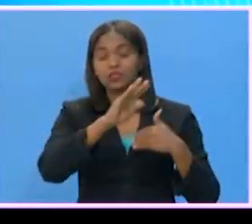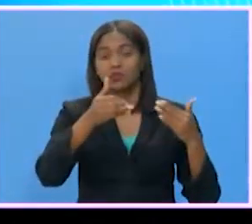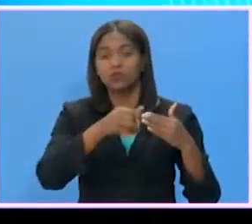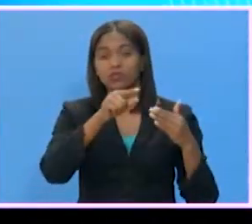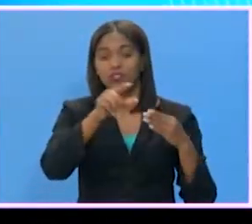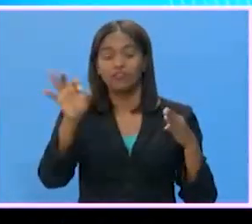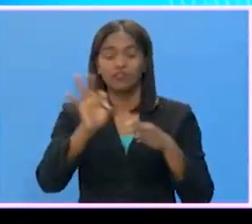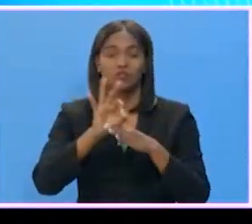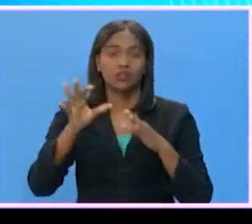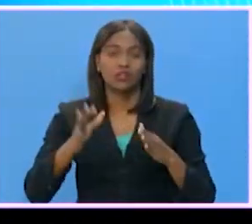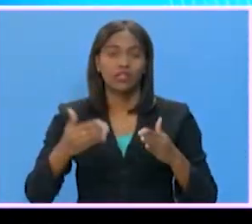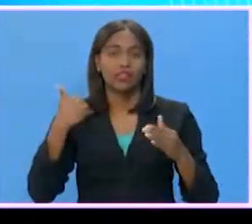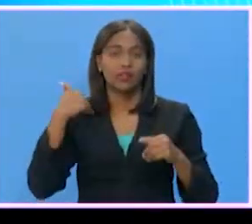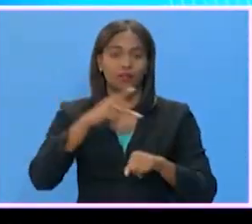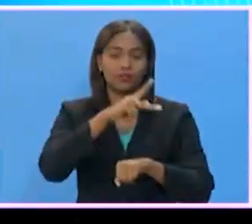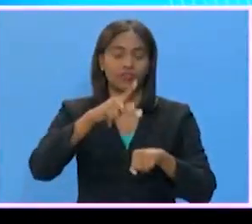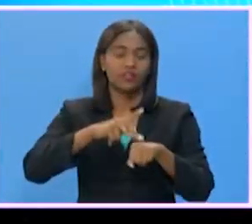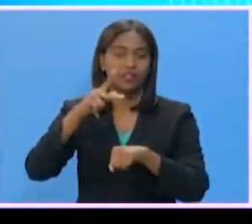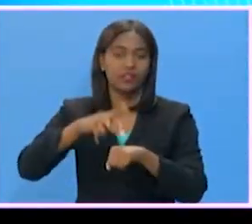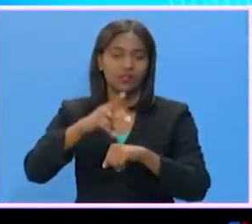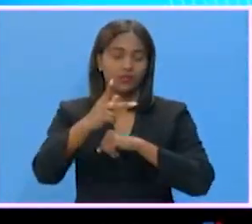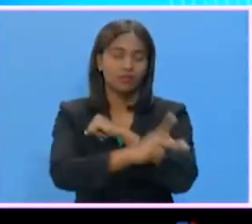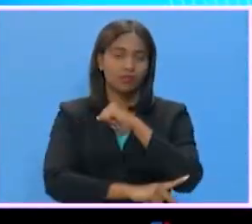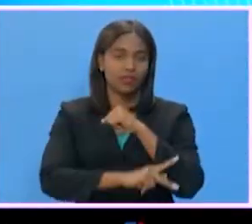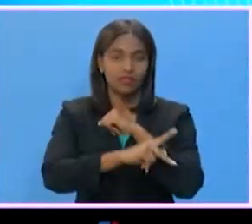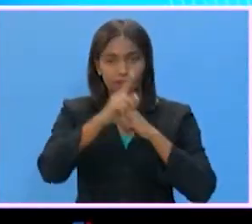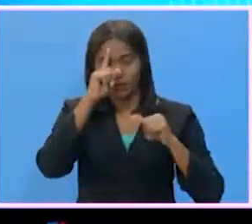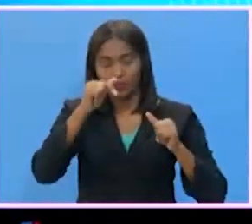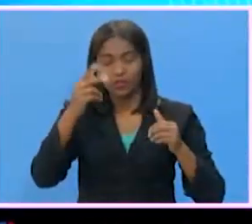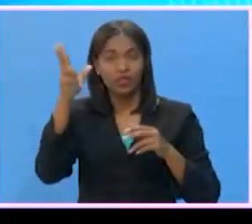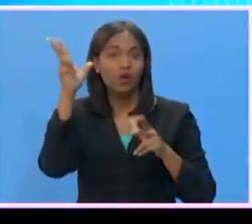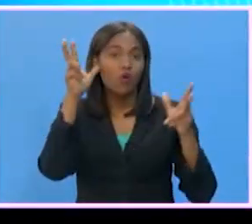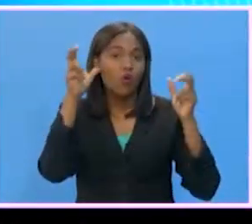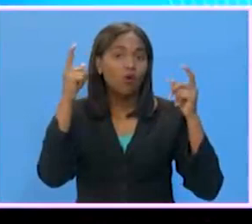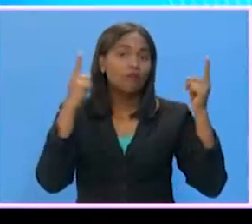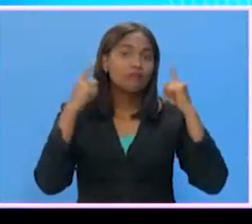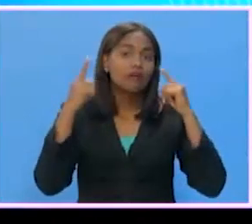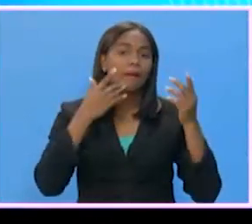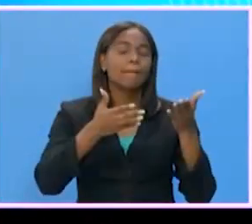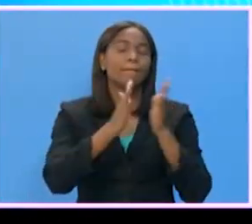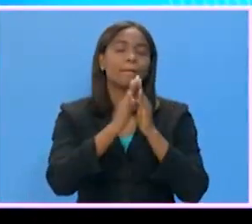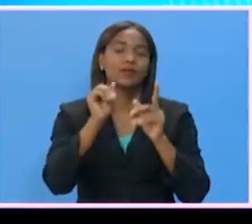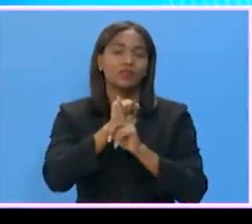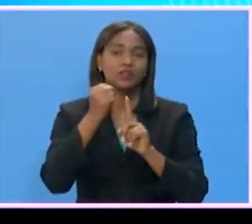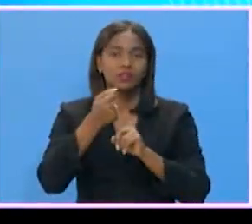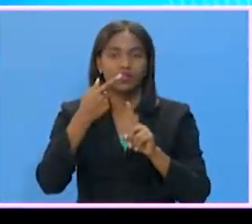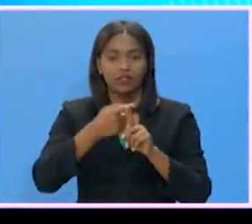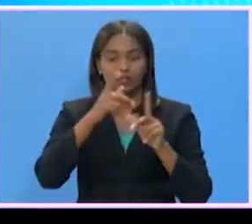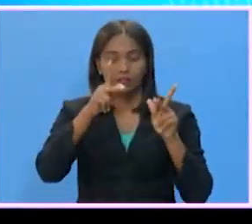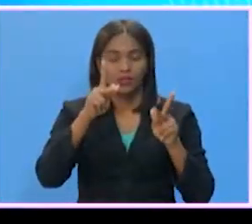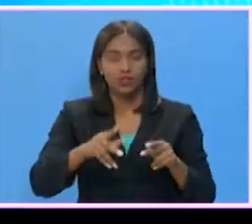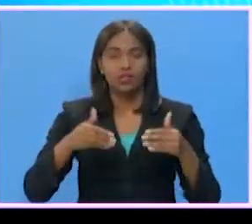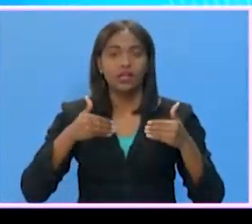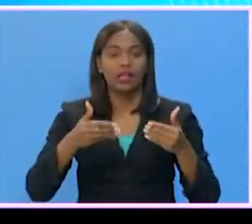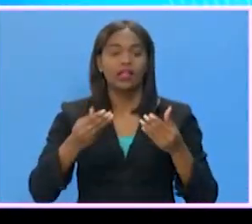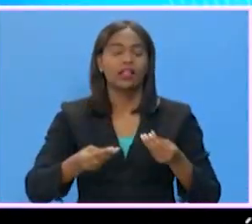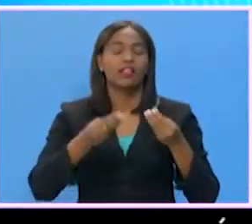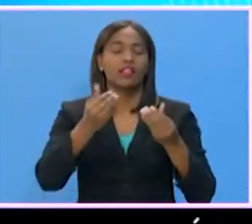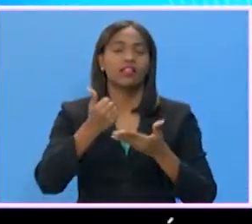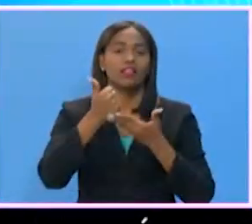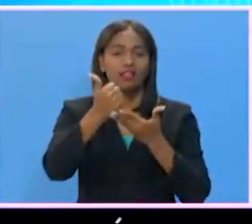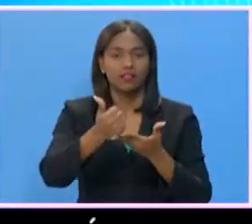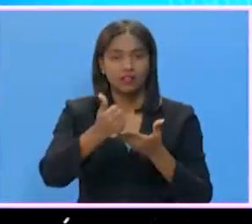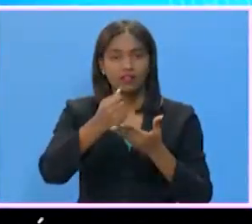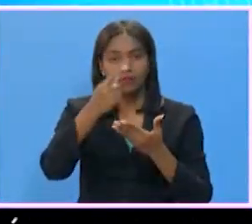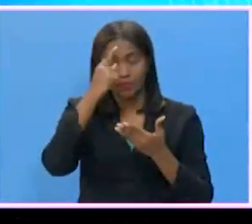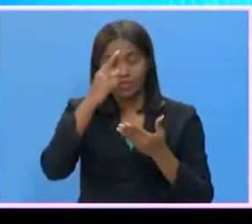los funcionarios hacia las provincias del país para allí escuchar de primera mano las demandas sociales de la población y llevar soluciones. Aunque